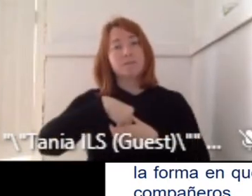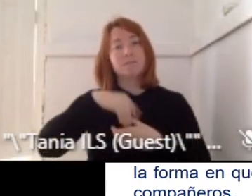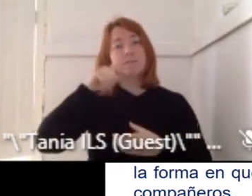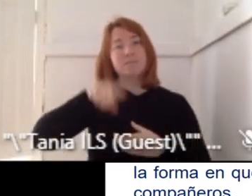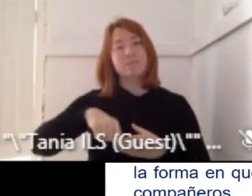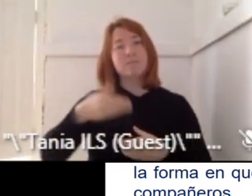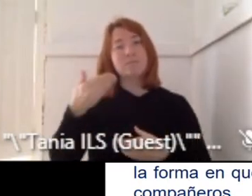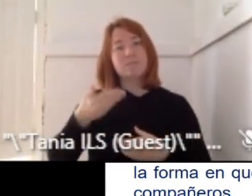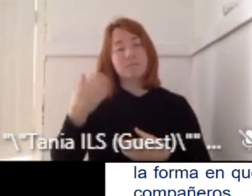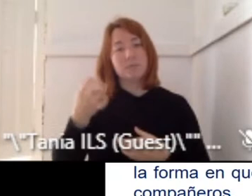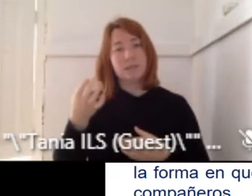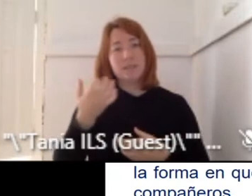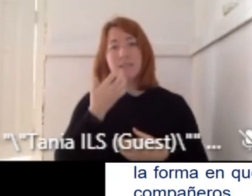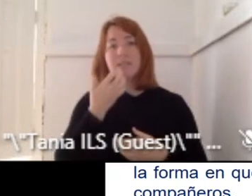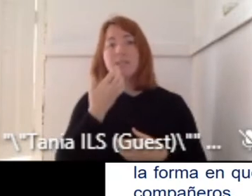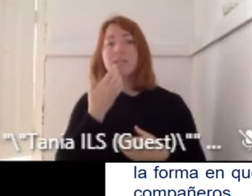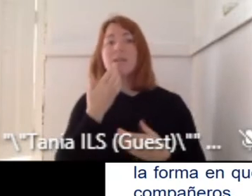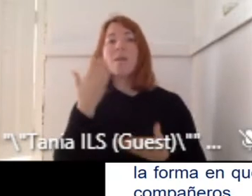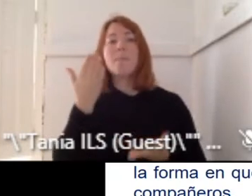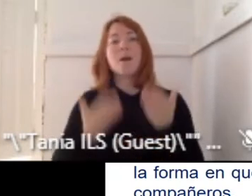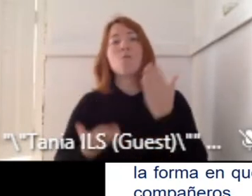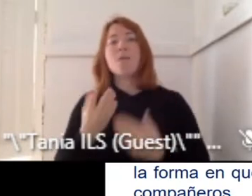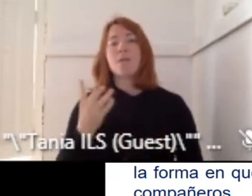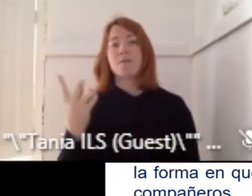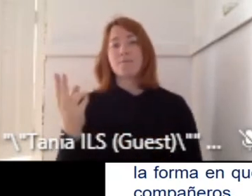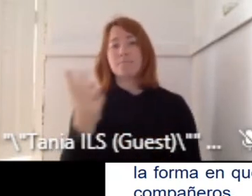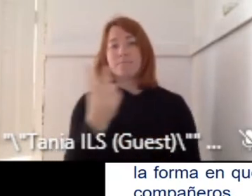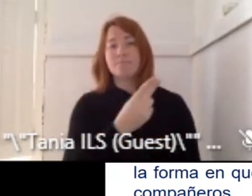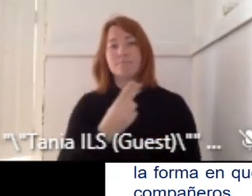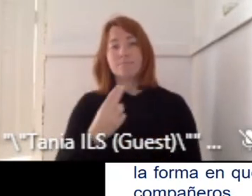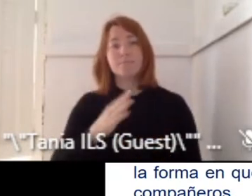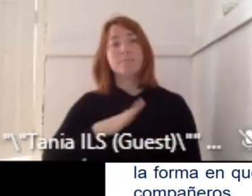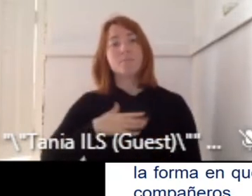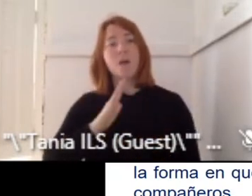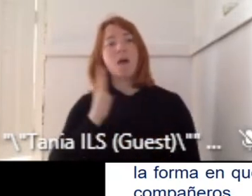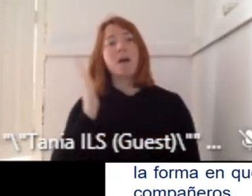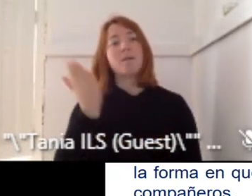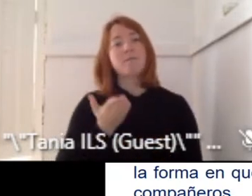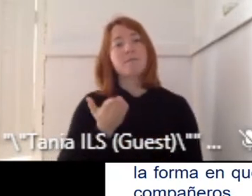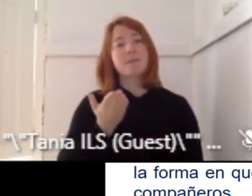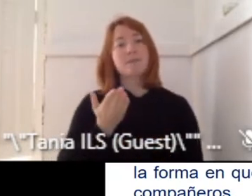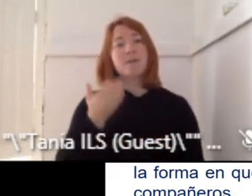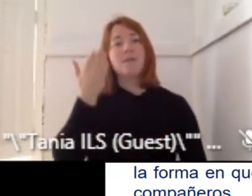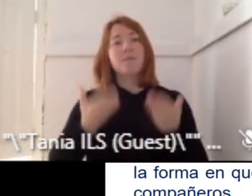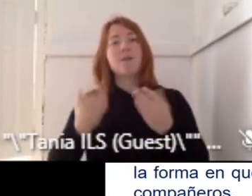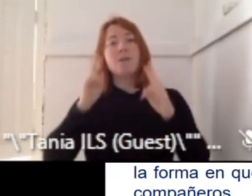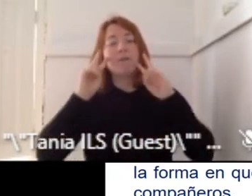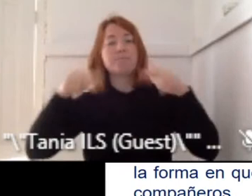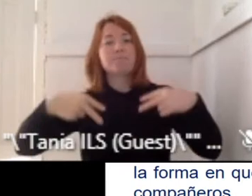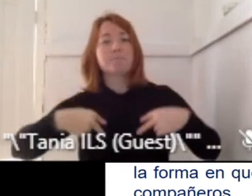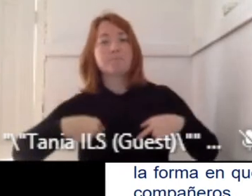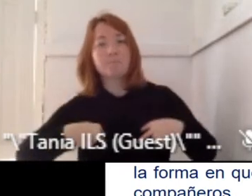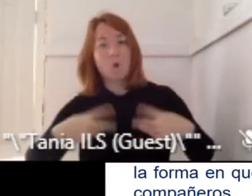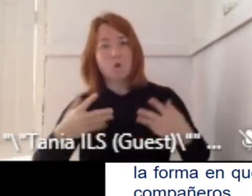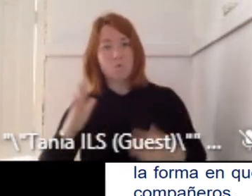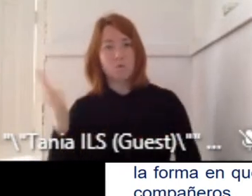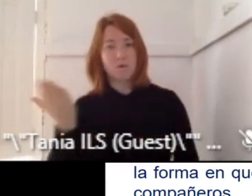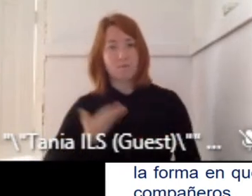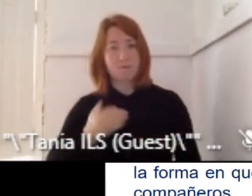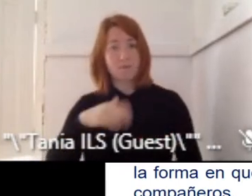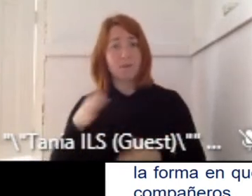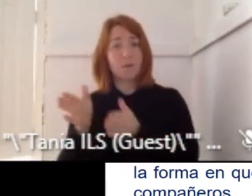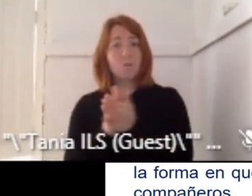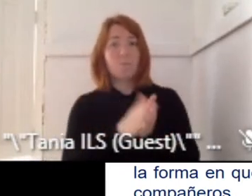la evaluación por pares, hay que valorar cómo puede afectar el género a la forma en que el alumnado se valora a sí mismo y a sus compañeras y